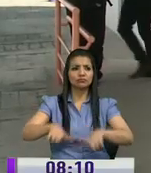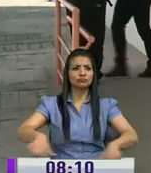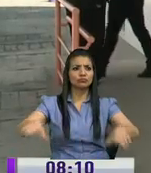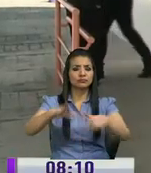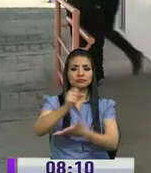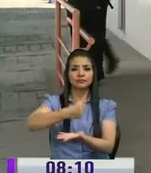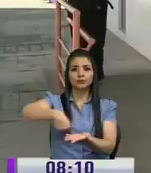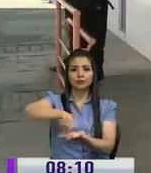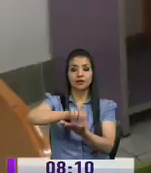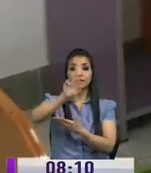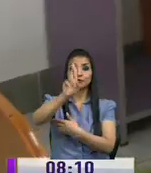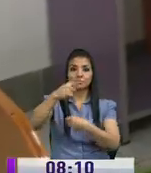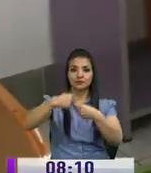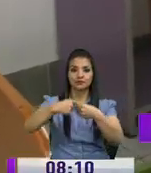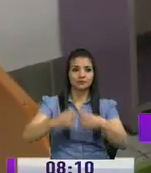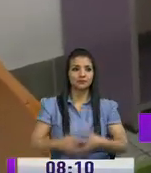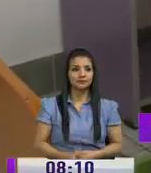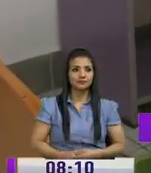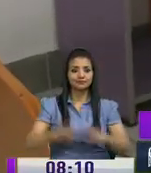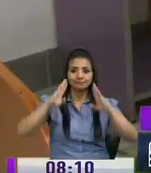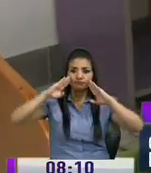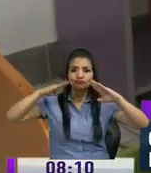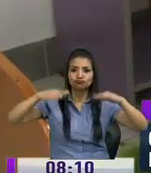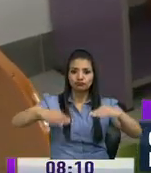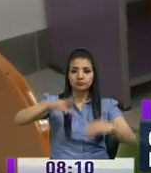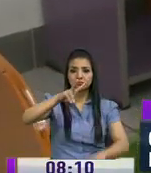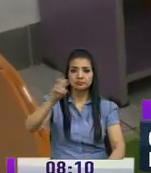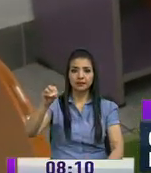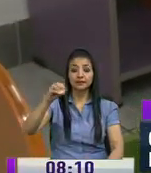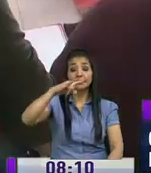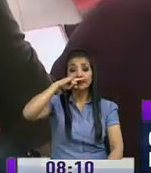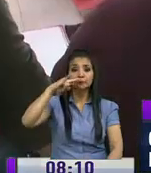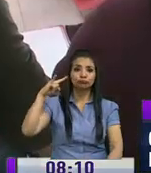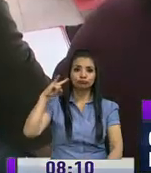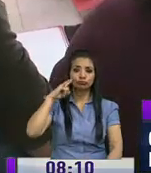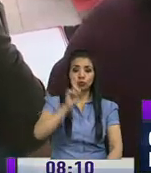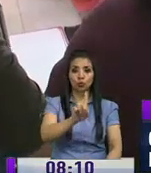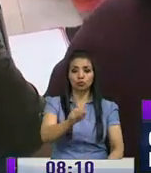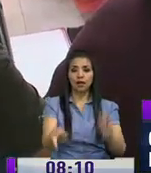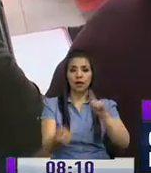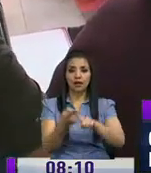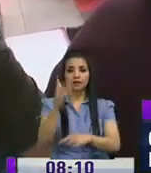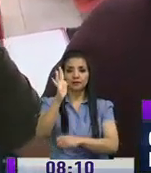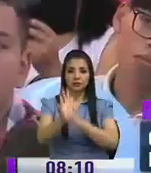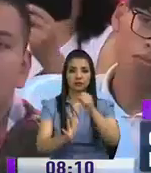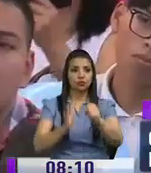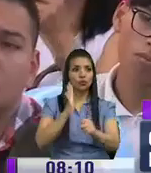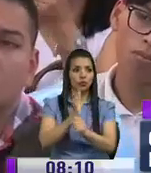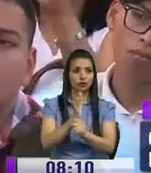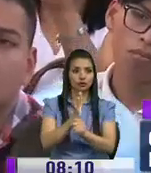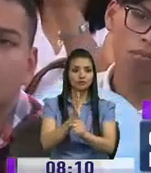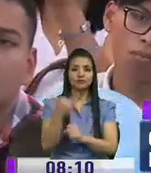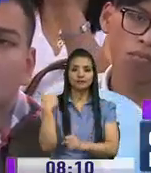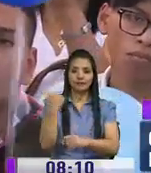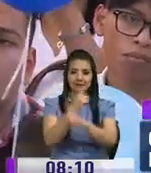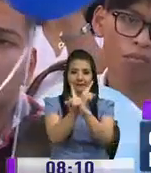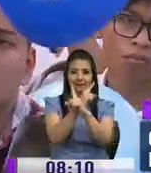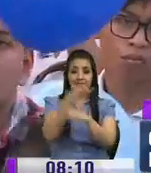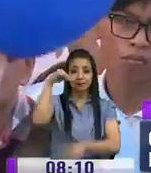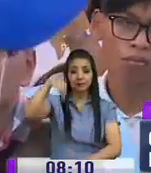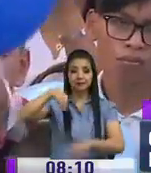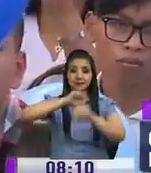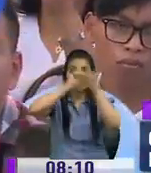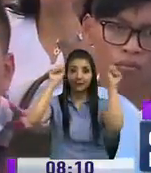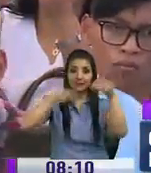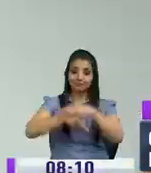Solanda, al sur de Quito. Brindará atención a 20 niños y niñas de entre 1 a 5 años de edad. La mañana de este martes abrió